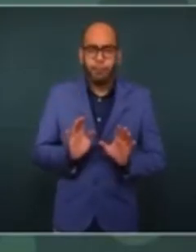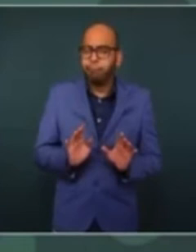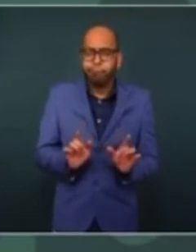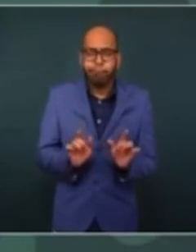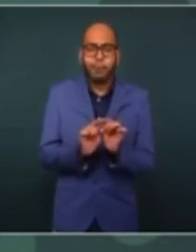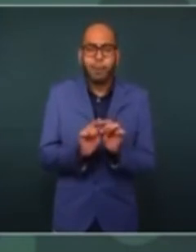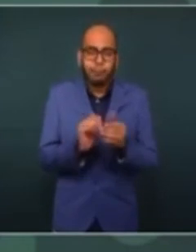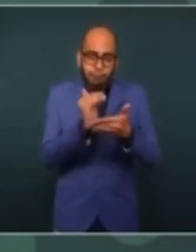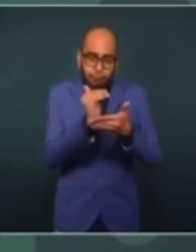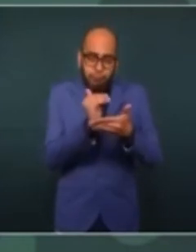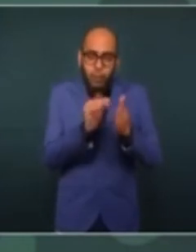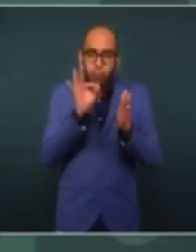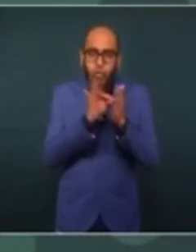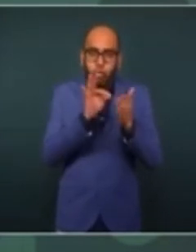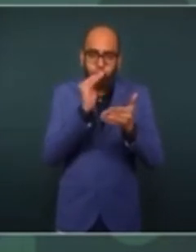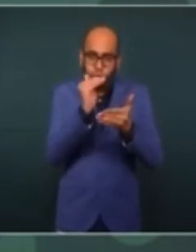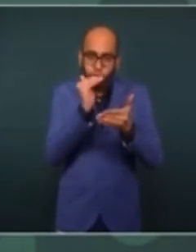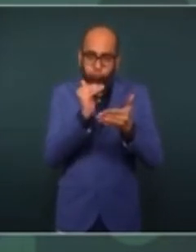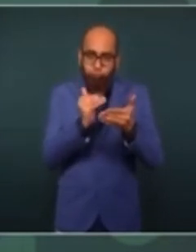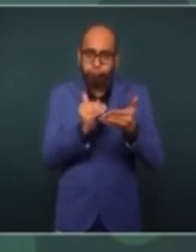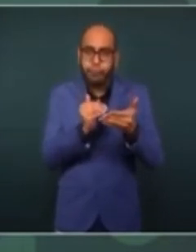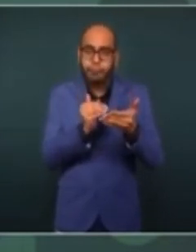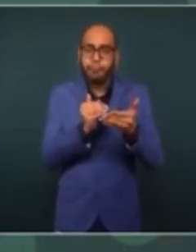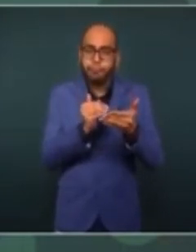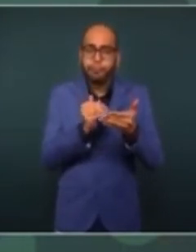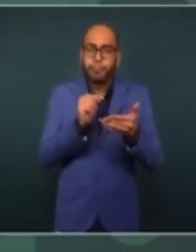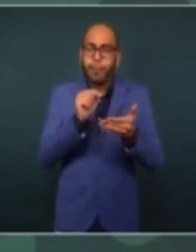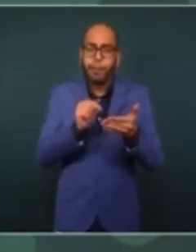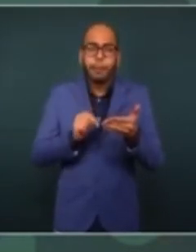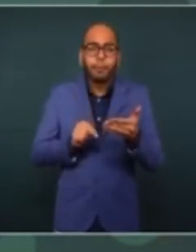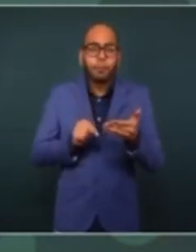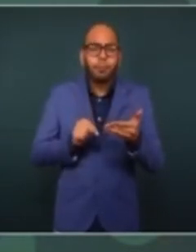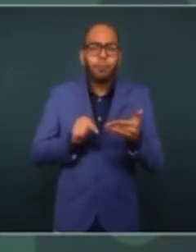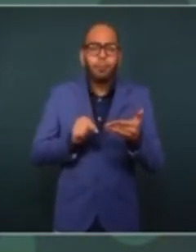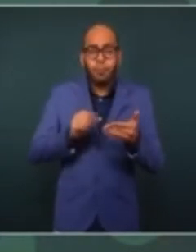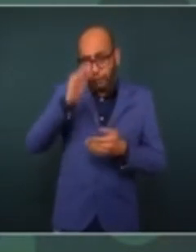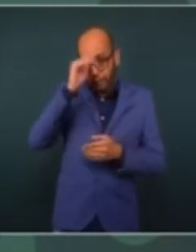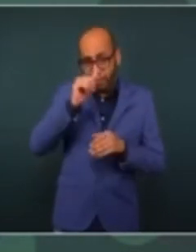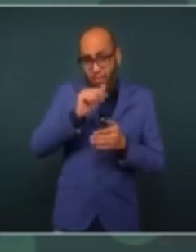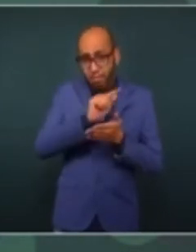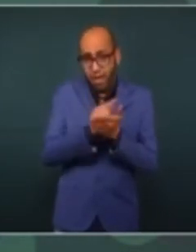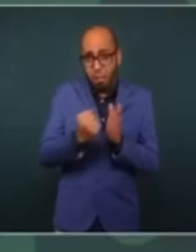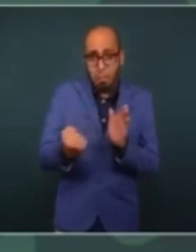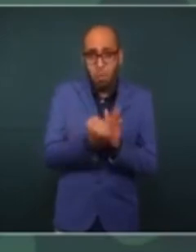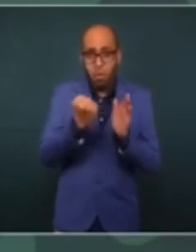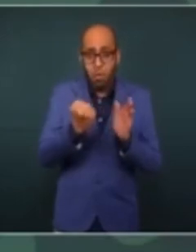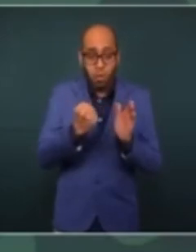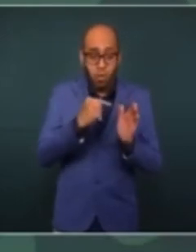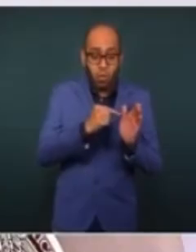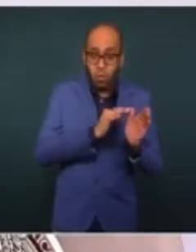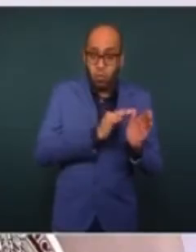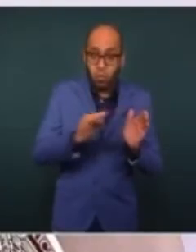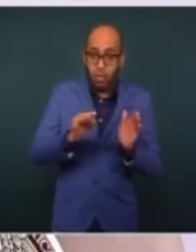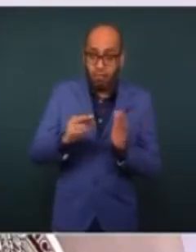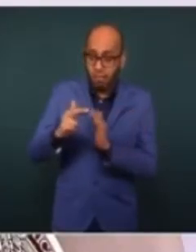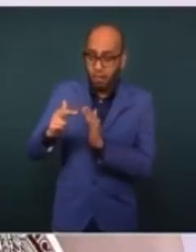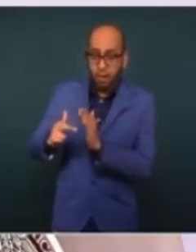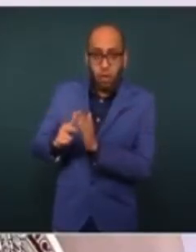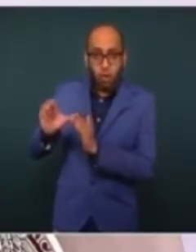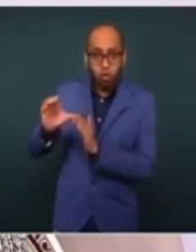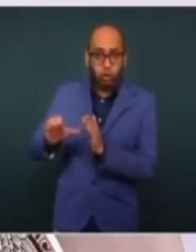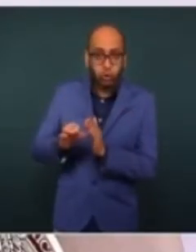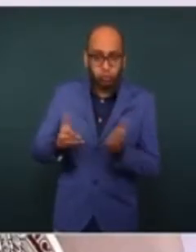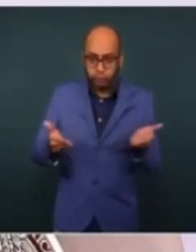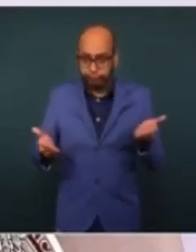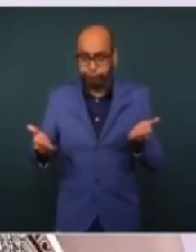del decreto, porque de qué estoy también convencido, que un decreto no puede reglamentar la Constitución, como lo dijo el presidente, ya está en